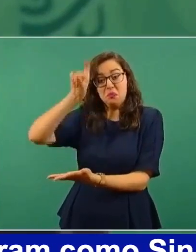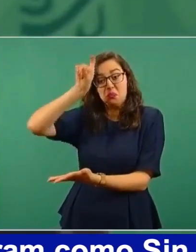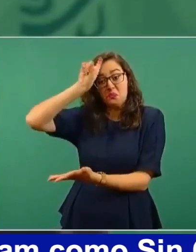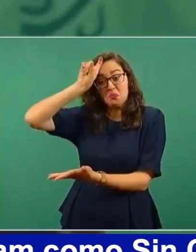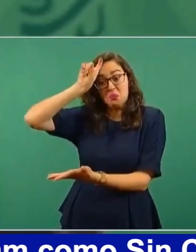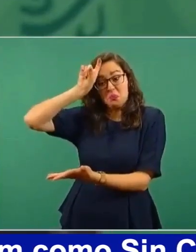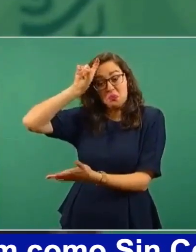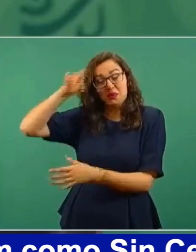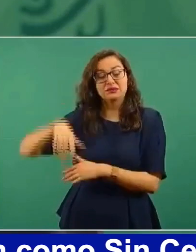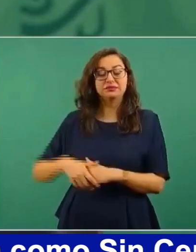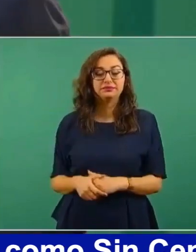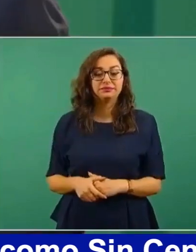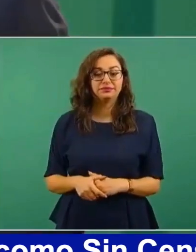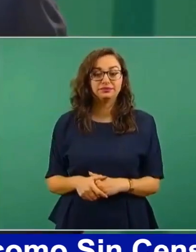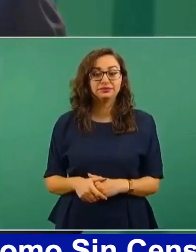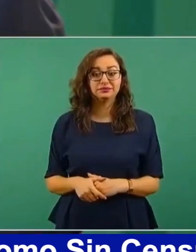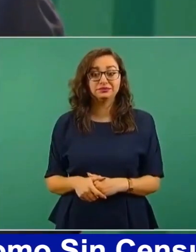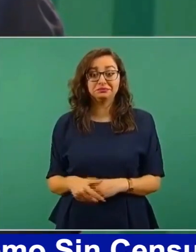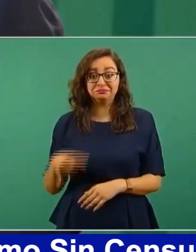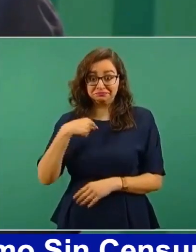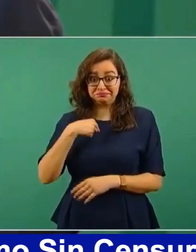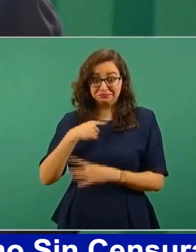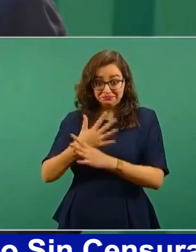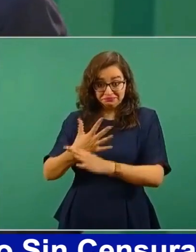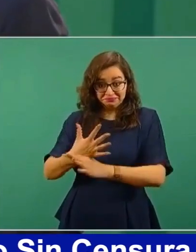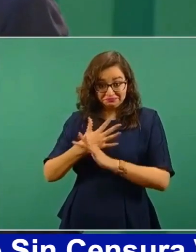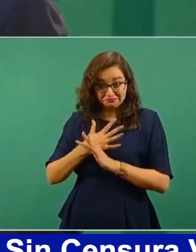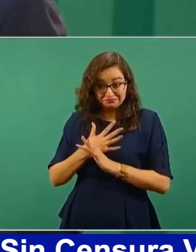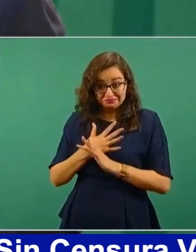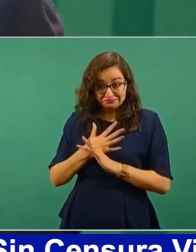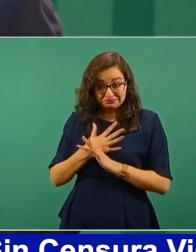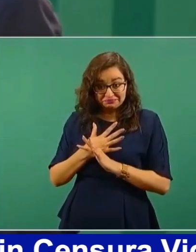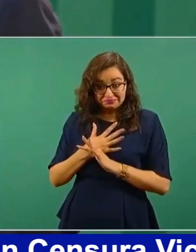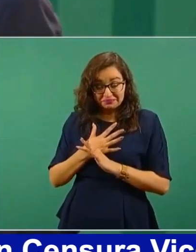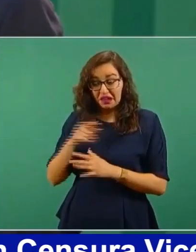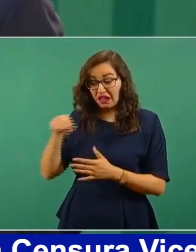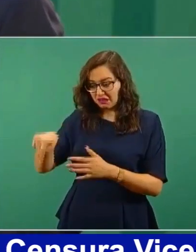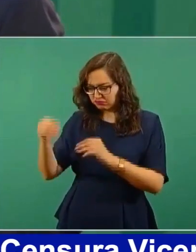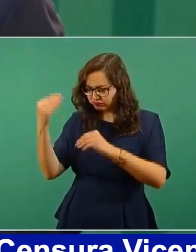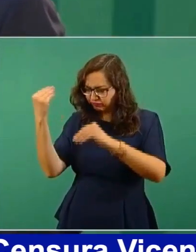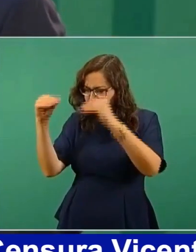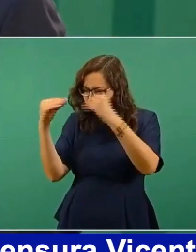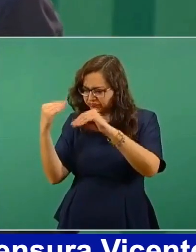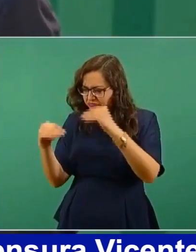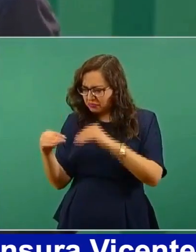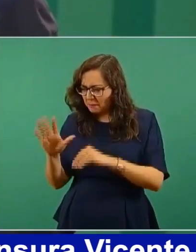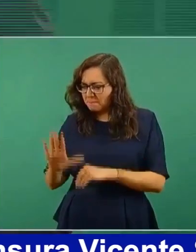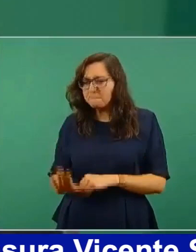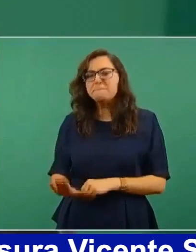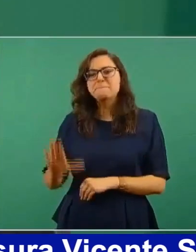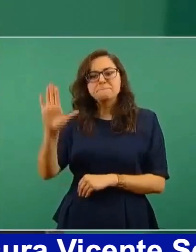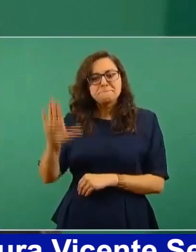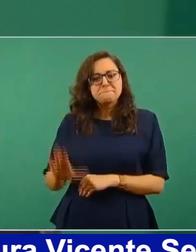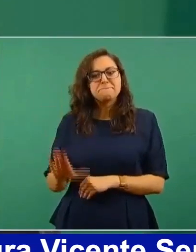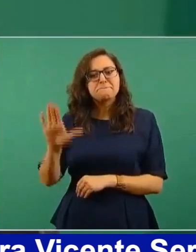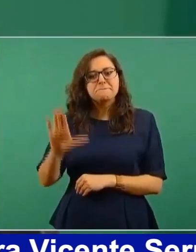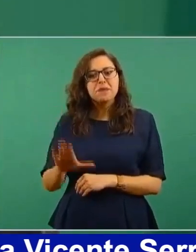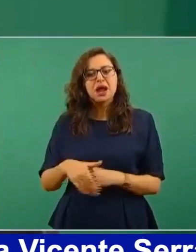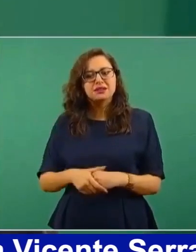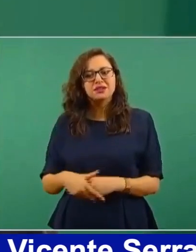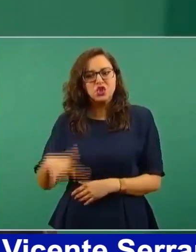y utilizando mi lenguaje, que iba a ser la primera